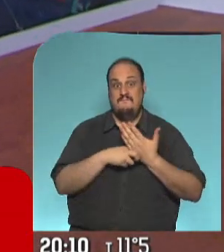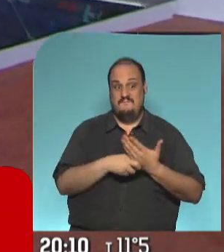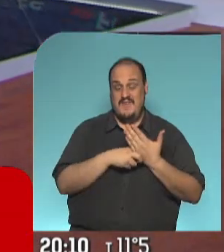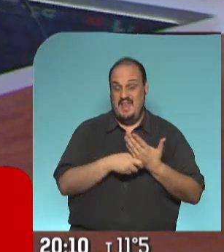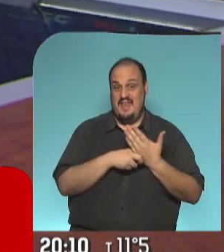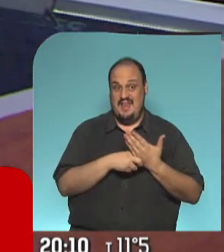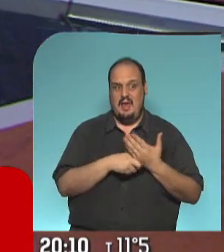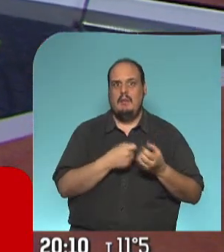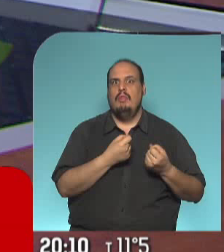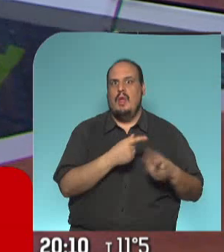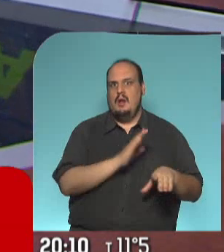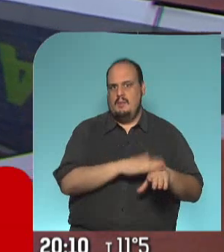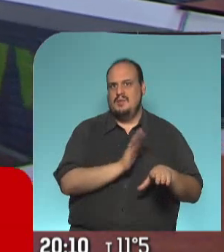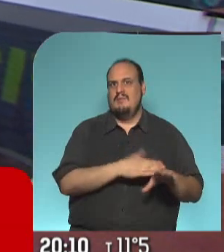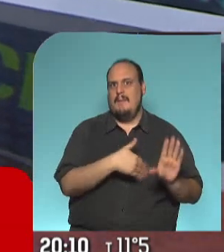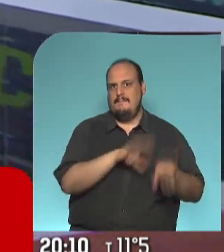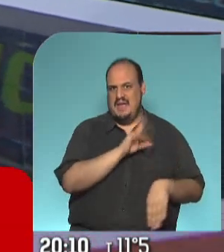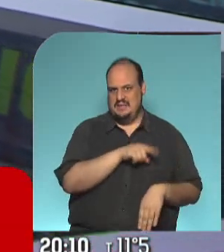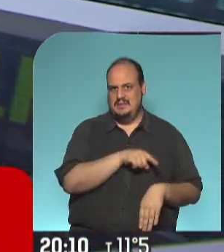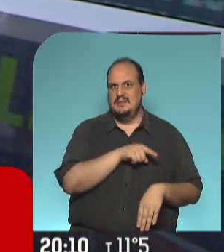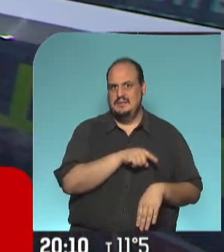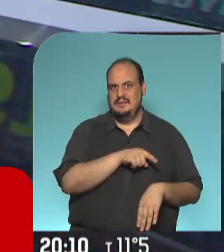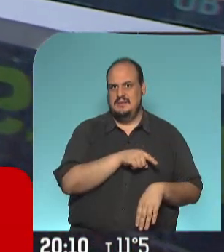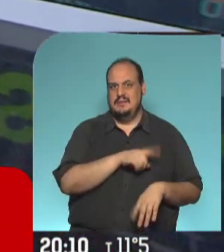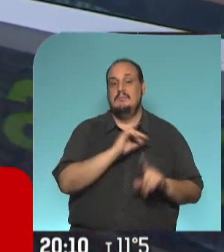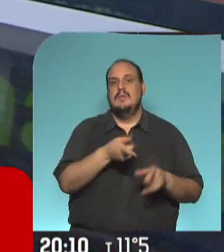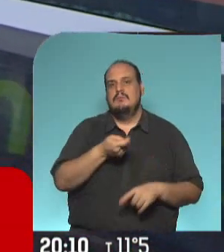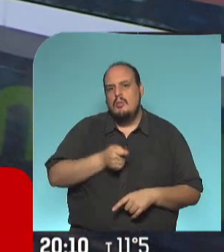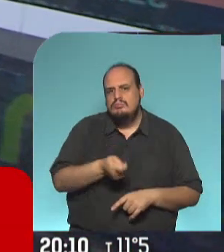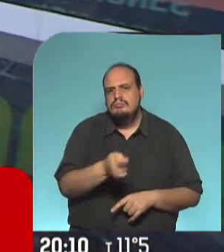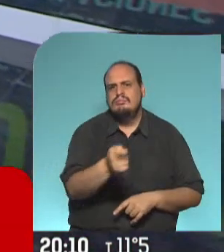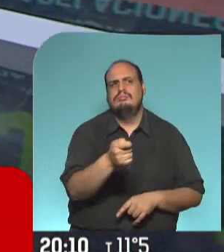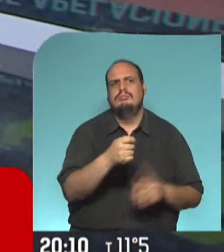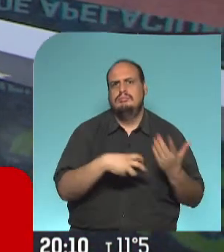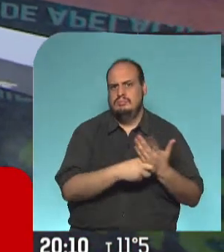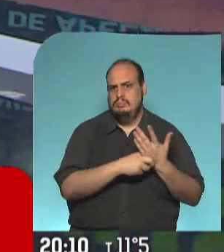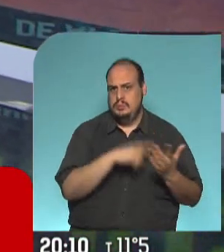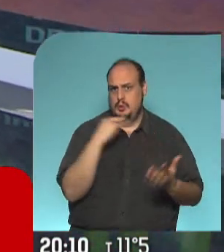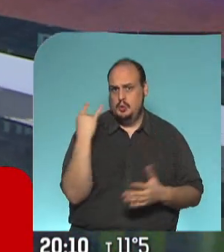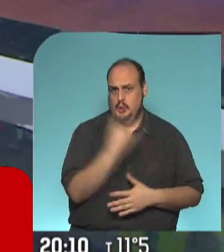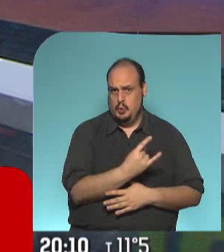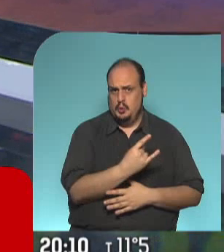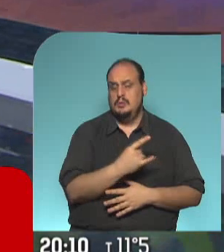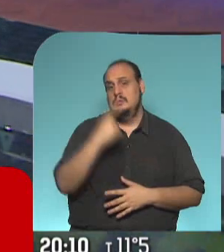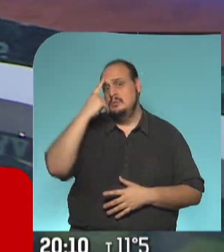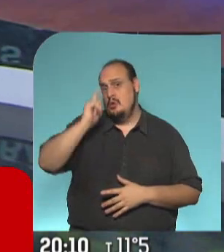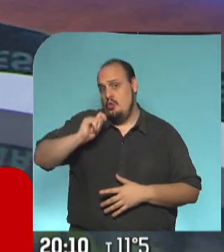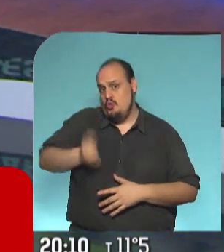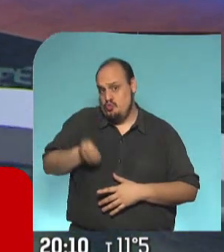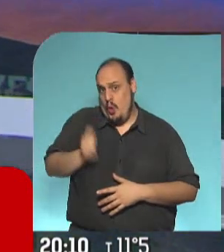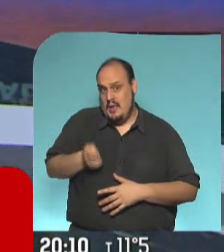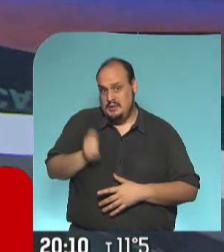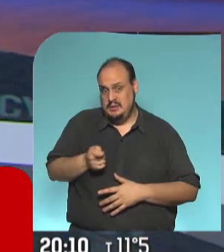mayor responsabilidad, la instrucción estará a cargo de los fiscales y a los jueces,